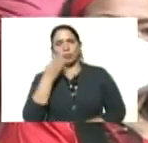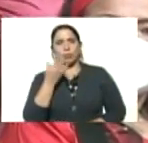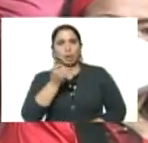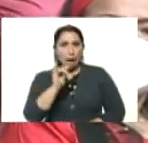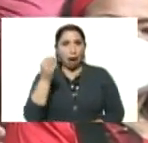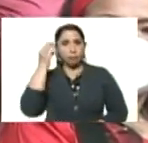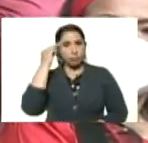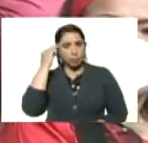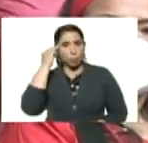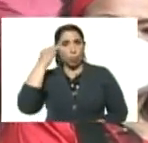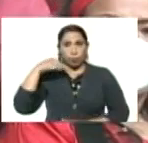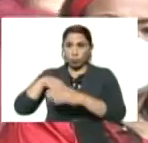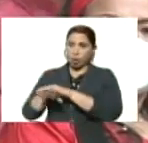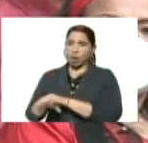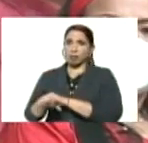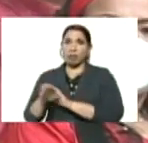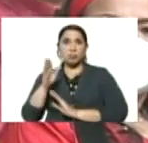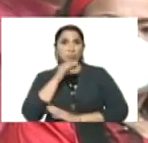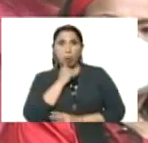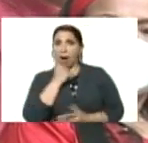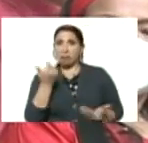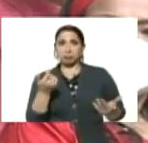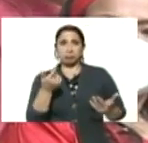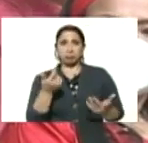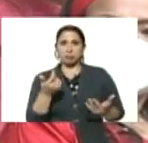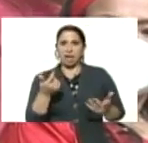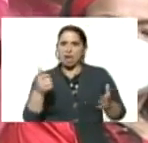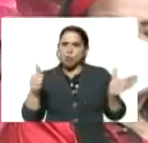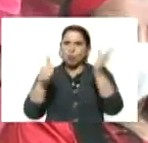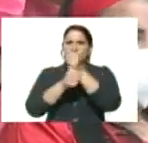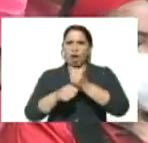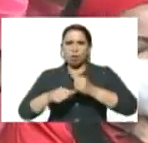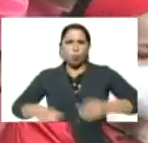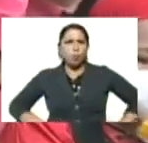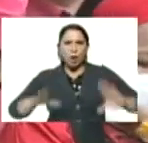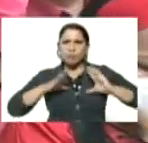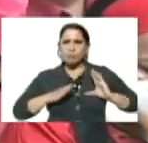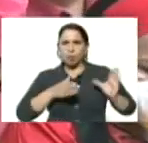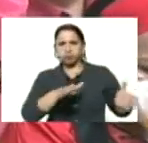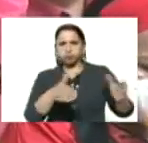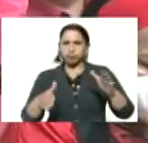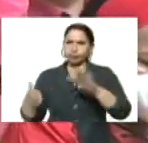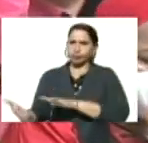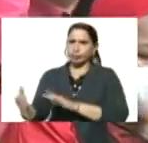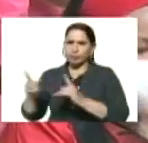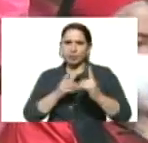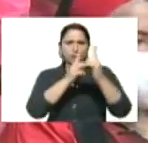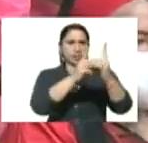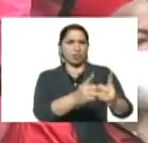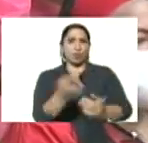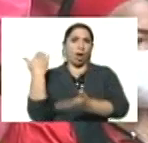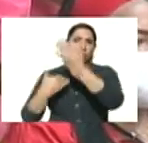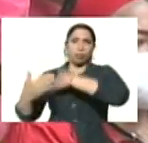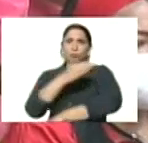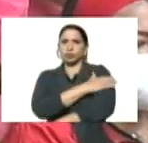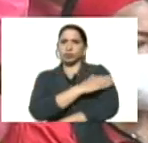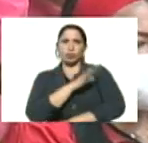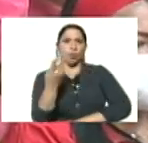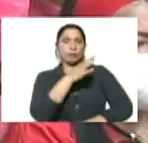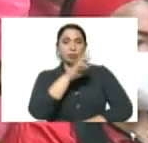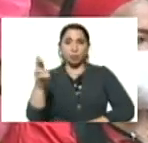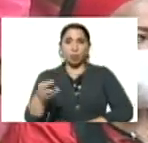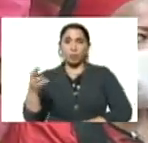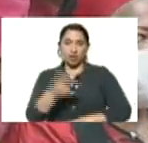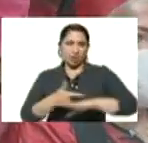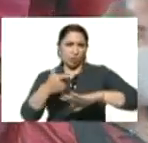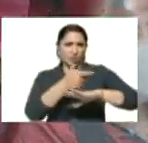de sus familiares que no han aparecido ni sus cuerpos, asesinados y perseguidos por la Cuarta República, por los gobiernos